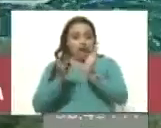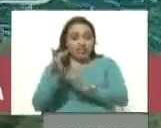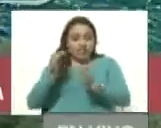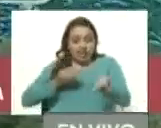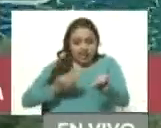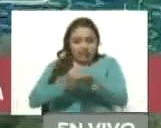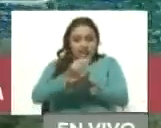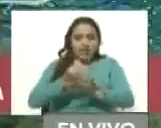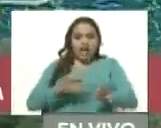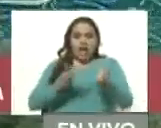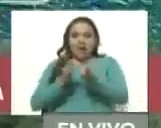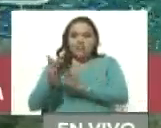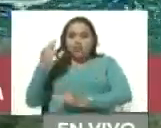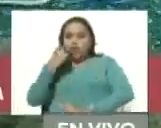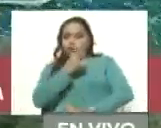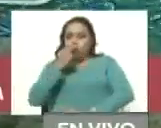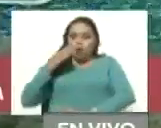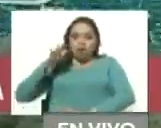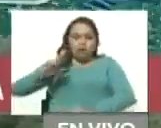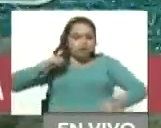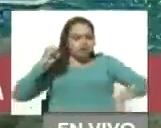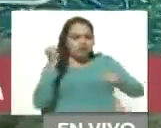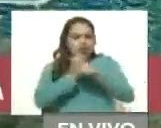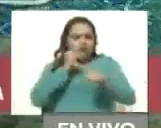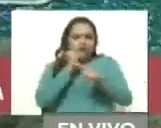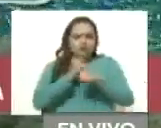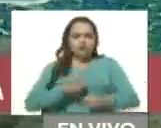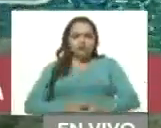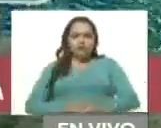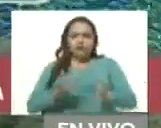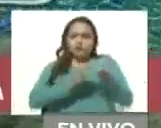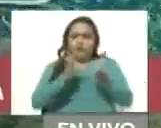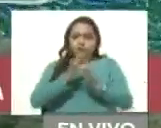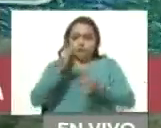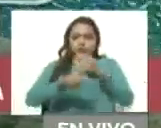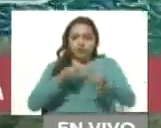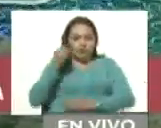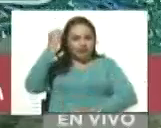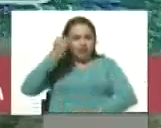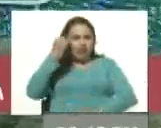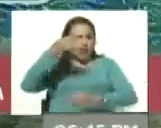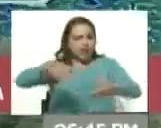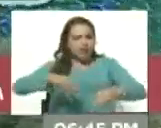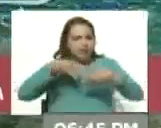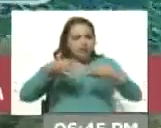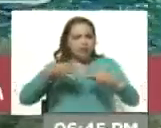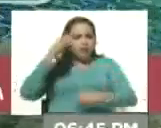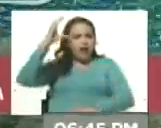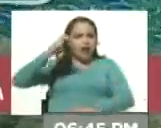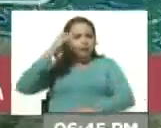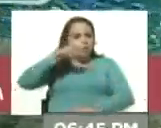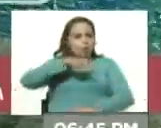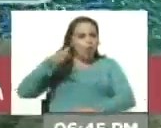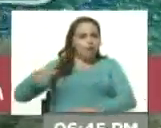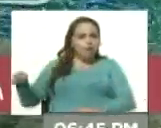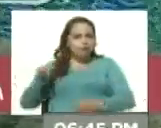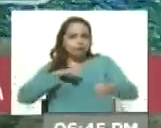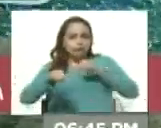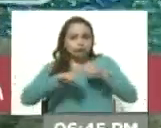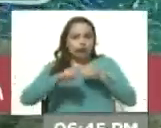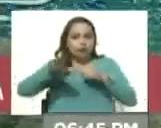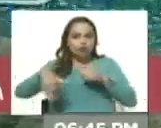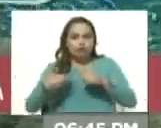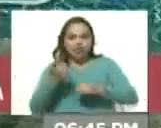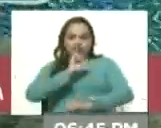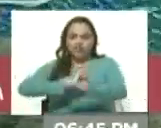de compromiso abril de trabajo abril que nos hace pensar siempre en la capacidad de un pueblo de movilizarse para defender su